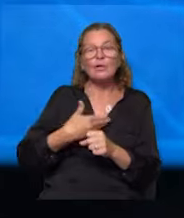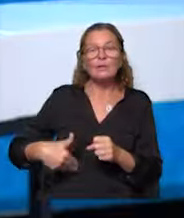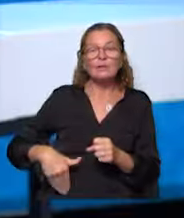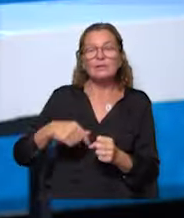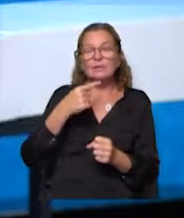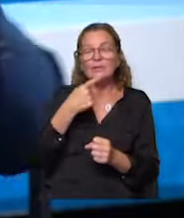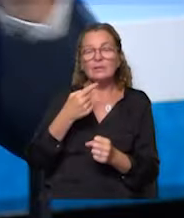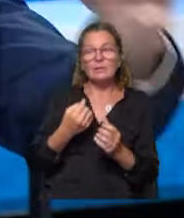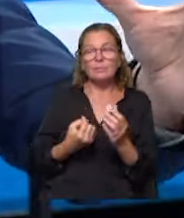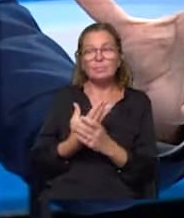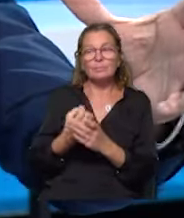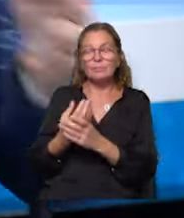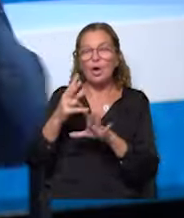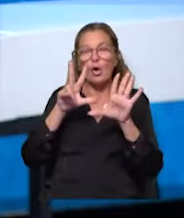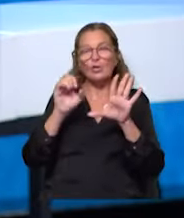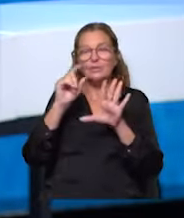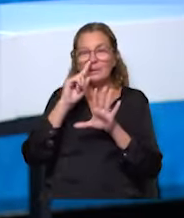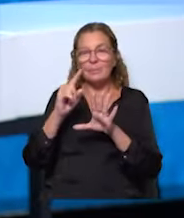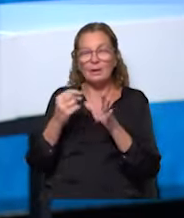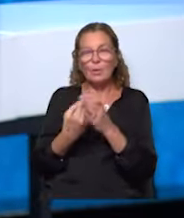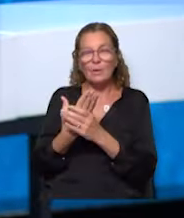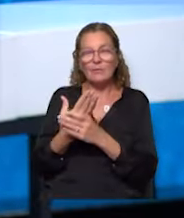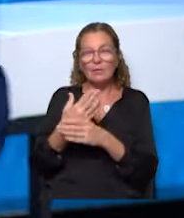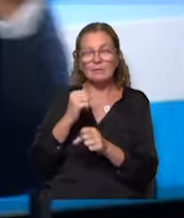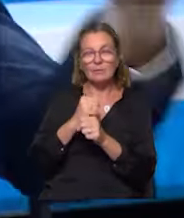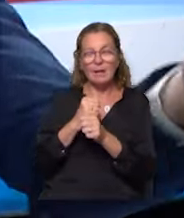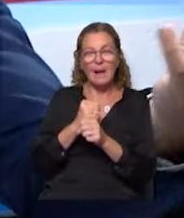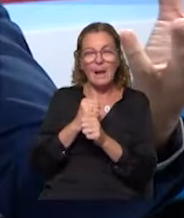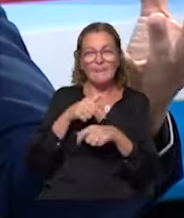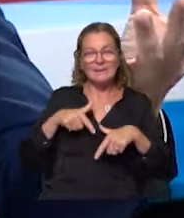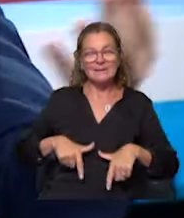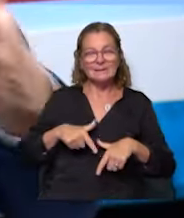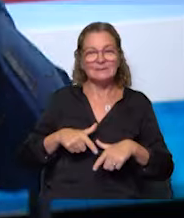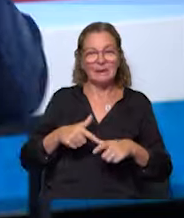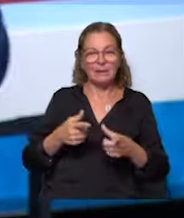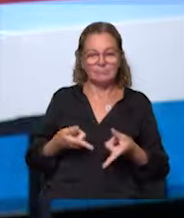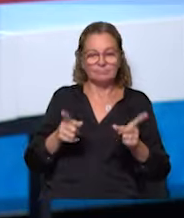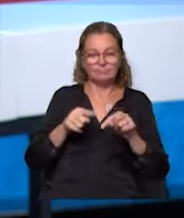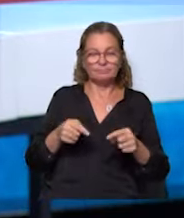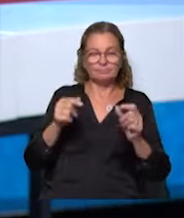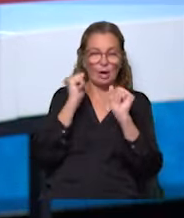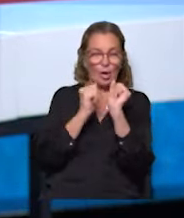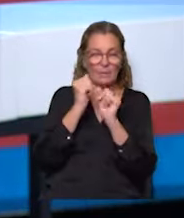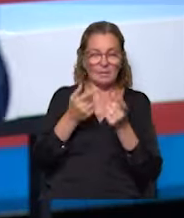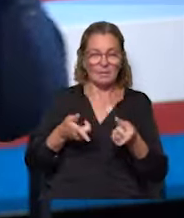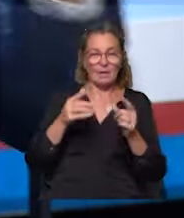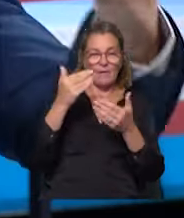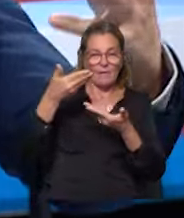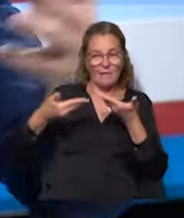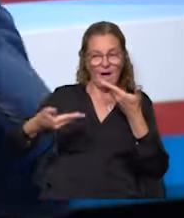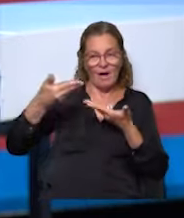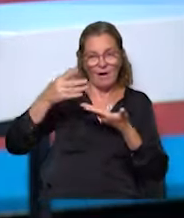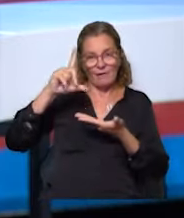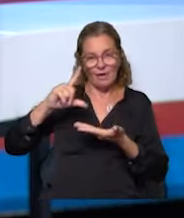destacó la creación de 80,000 puestos de trabajo la ministra arbeleche destacó el crecimiento económico que tuvo el país que bajó la inflación entre